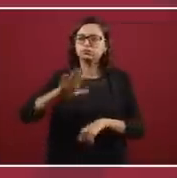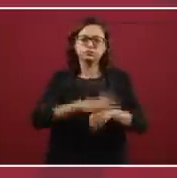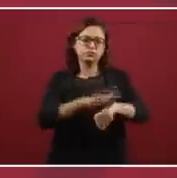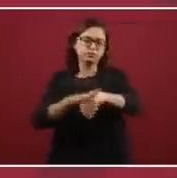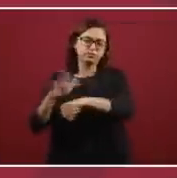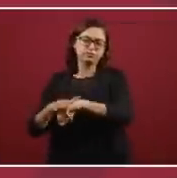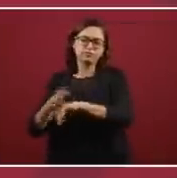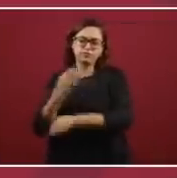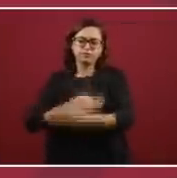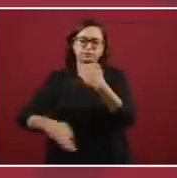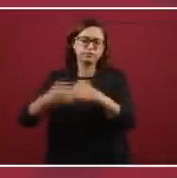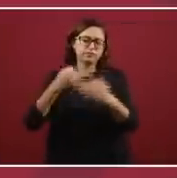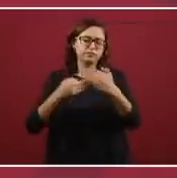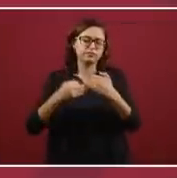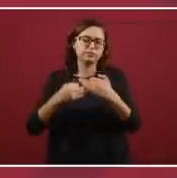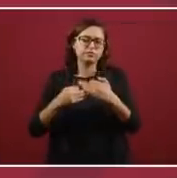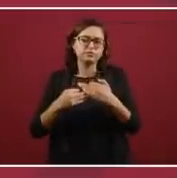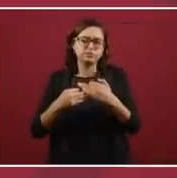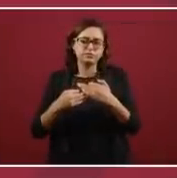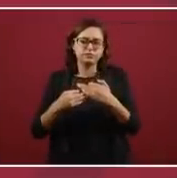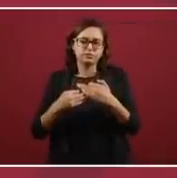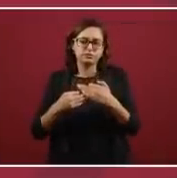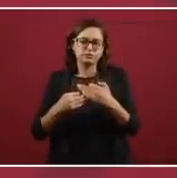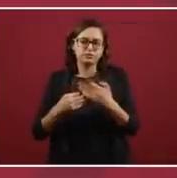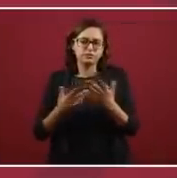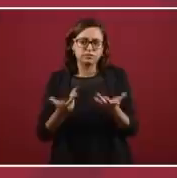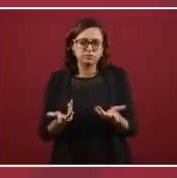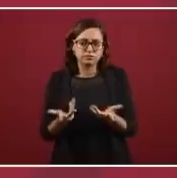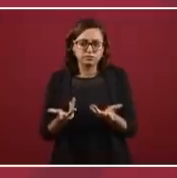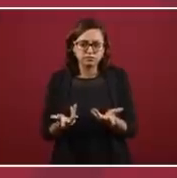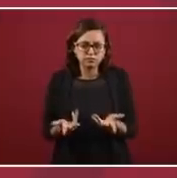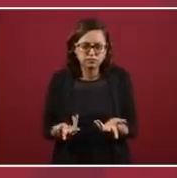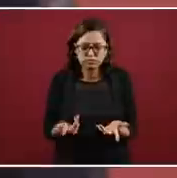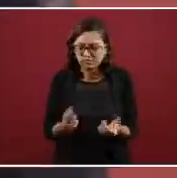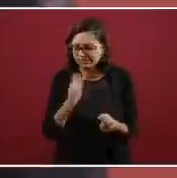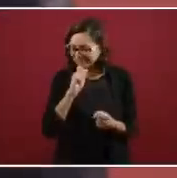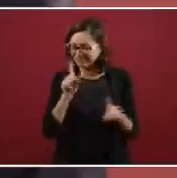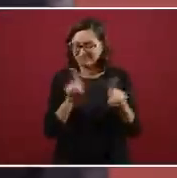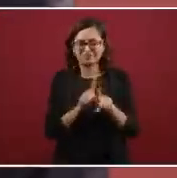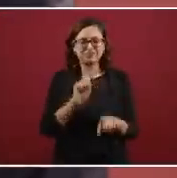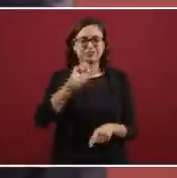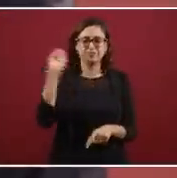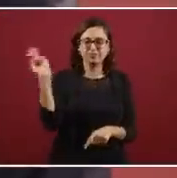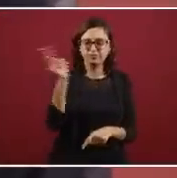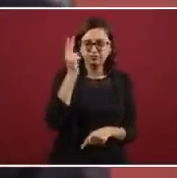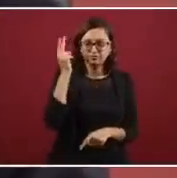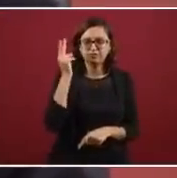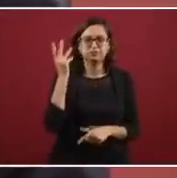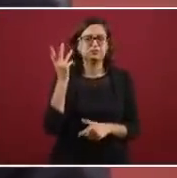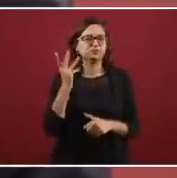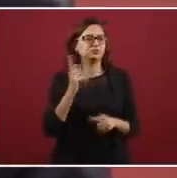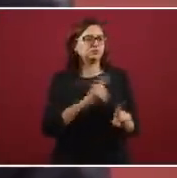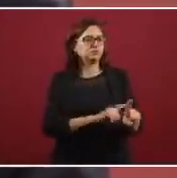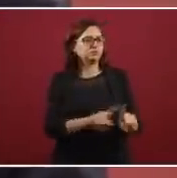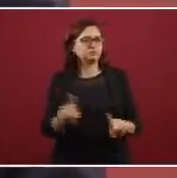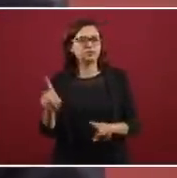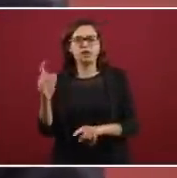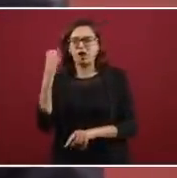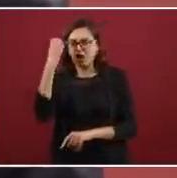porque esto tiene que ver, repito, con universidades, con los exámenes que se presentan